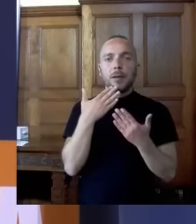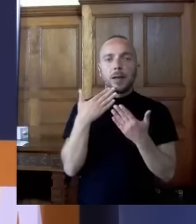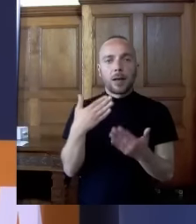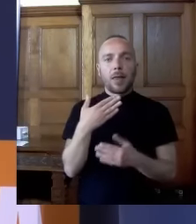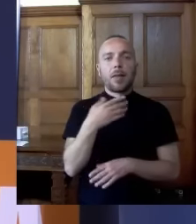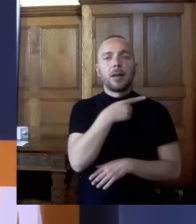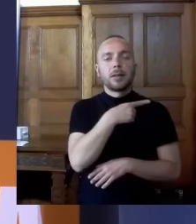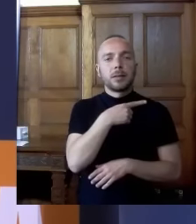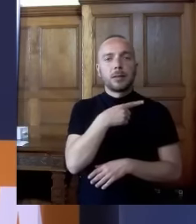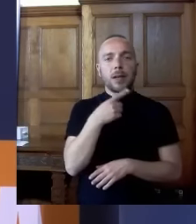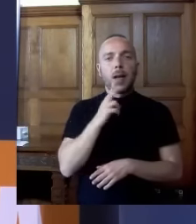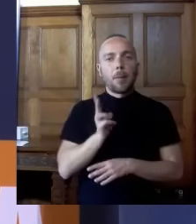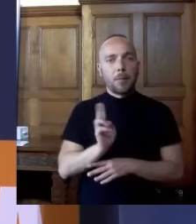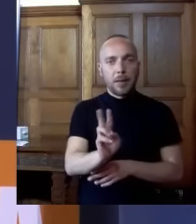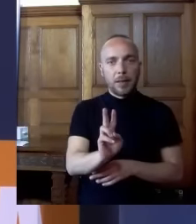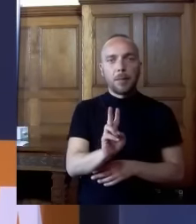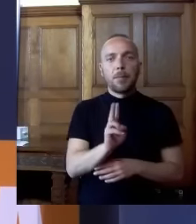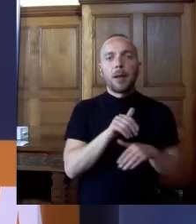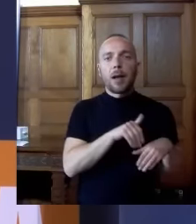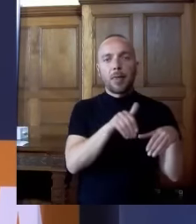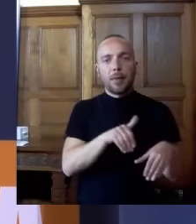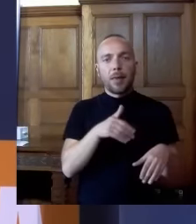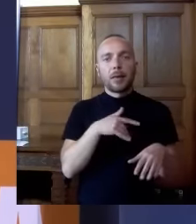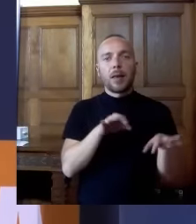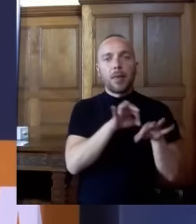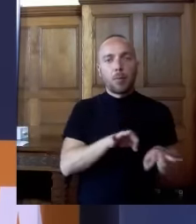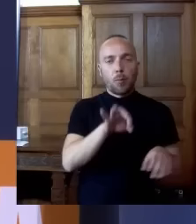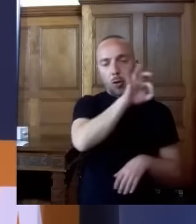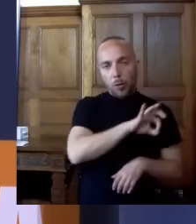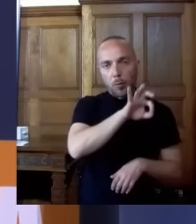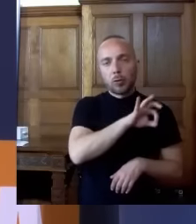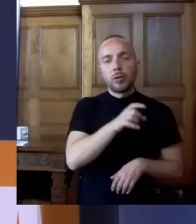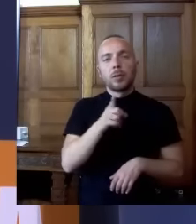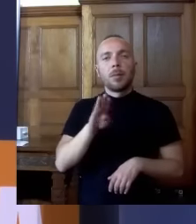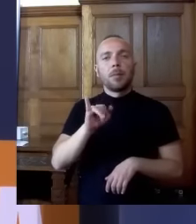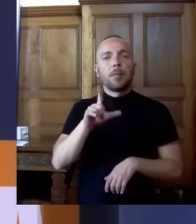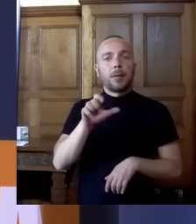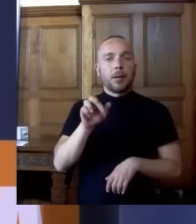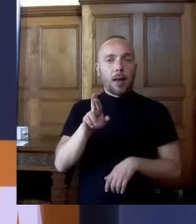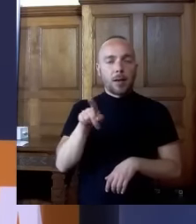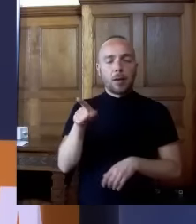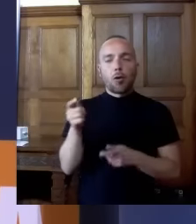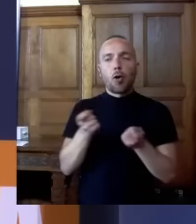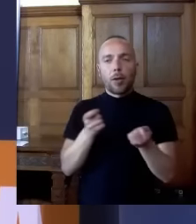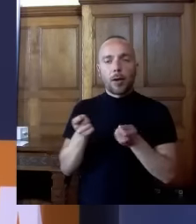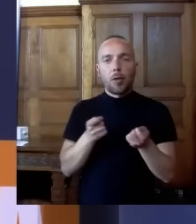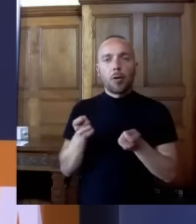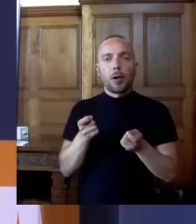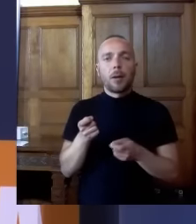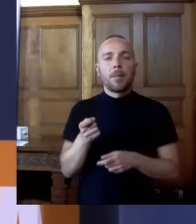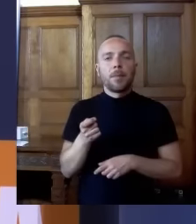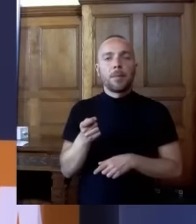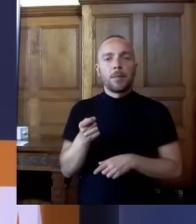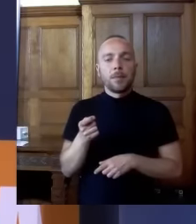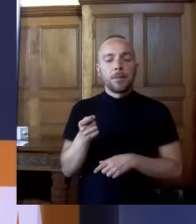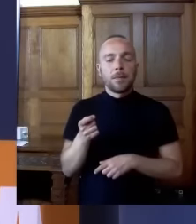miren a nuestra candidata la candidata del carre quin podemos también a Pilar vuestra coordinadora y y quien